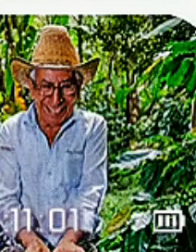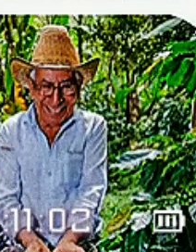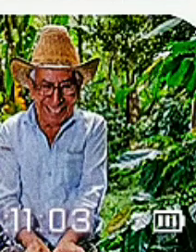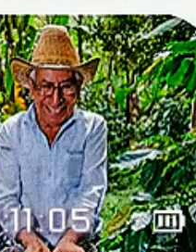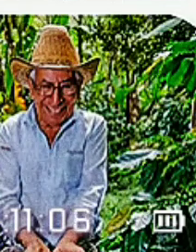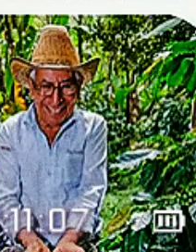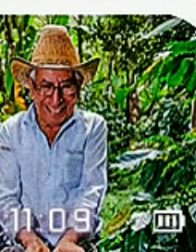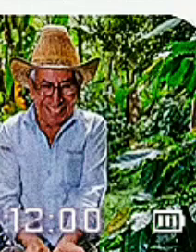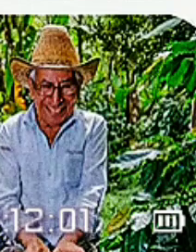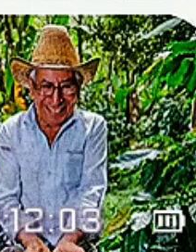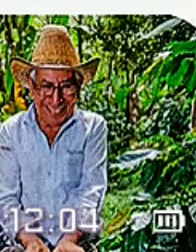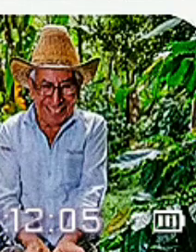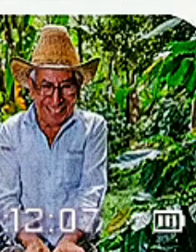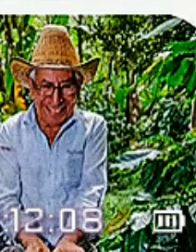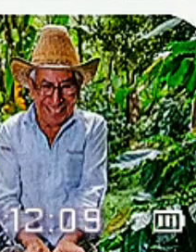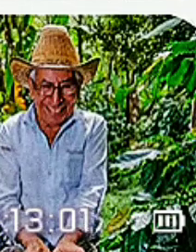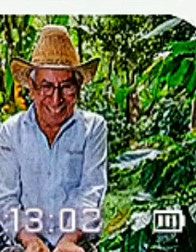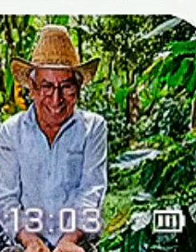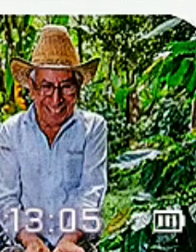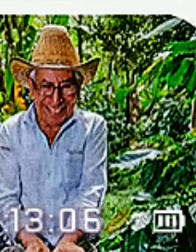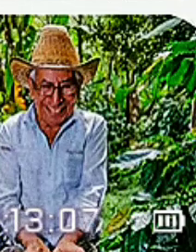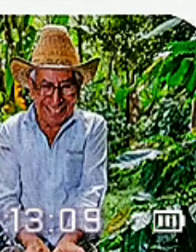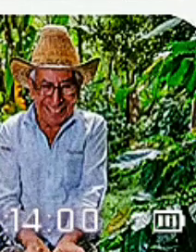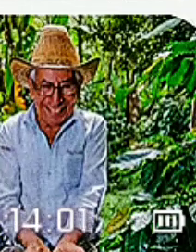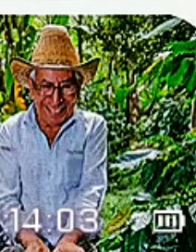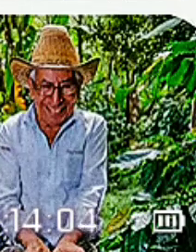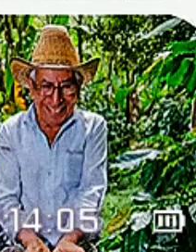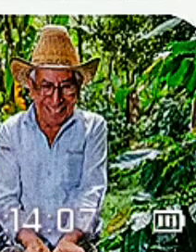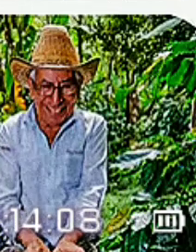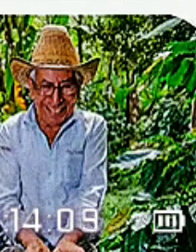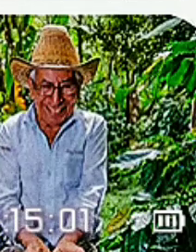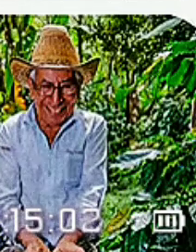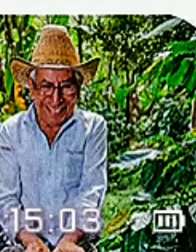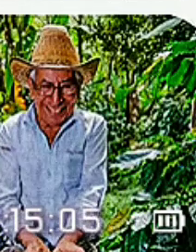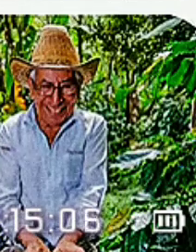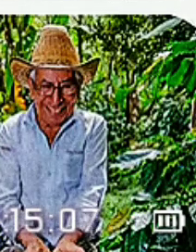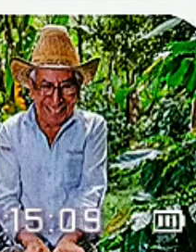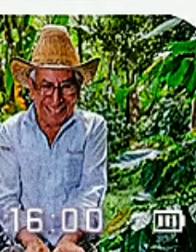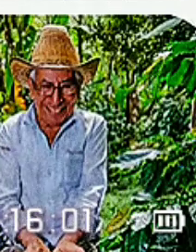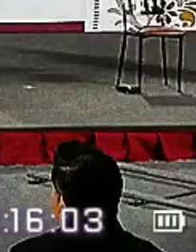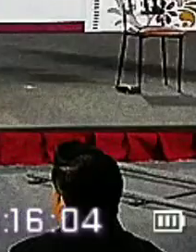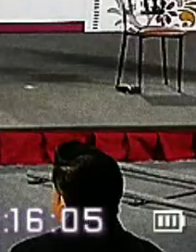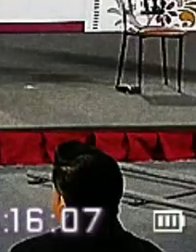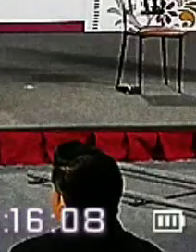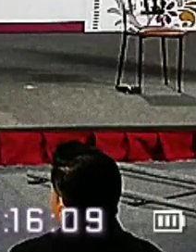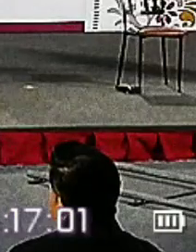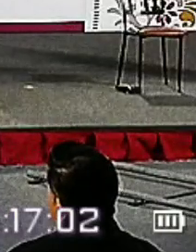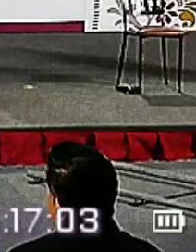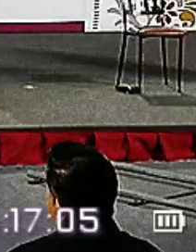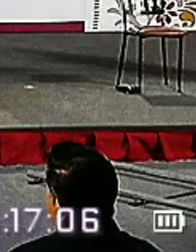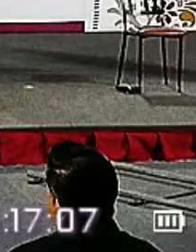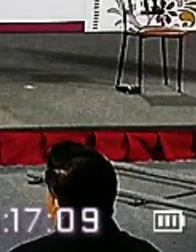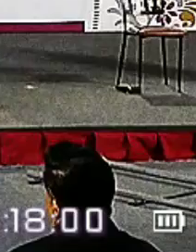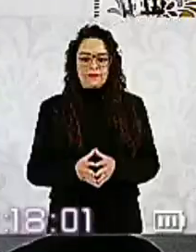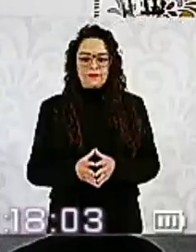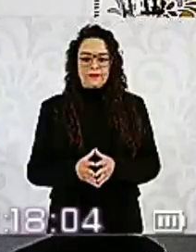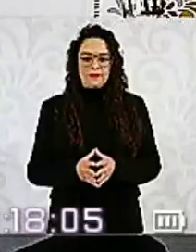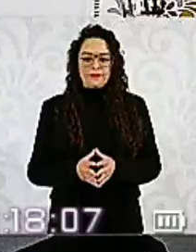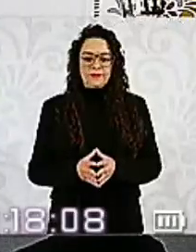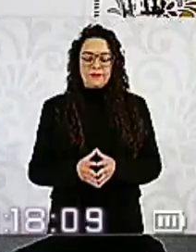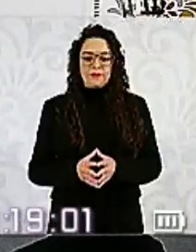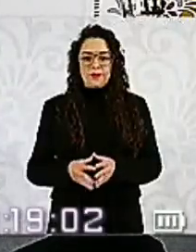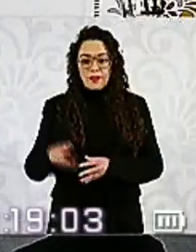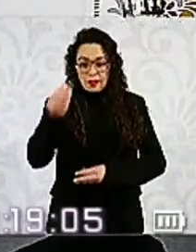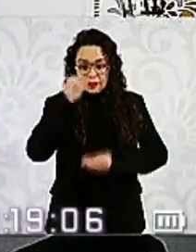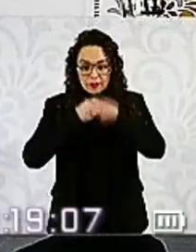han instruido el acompañamiento ya a proyectos como el Tren Maya, el sector salud, seguridad alimentaria y entre otros. ¿Y cuál